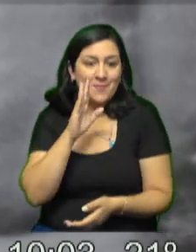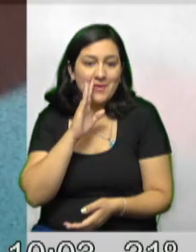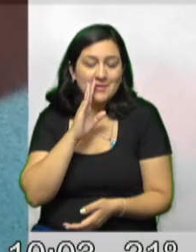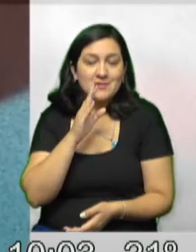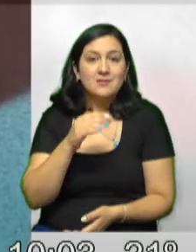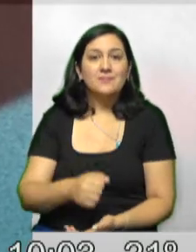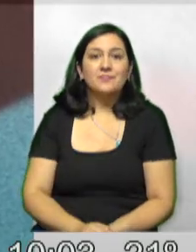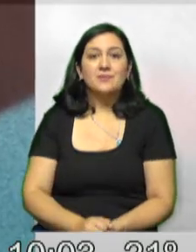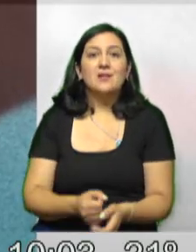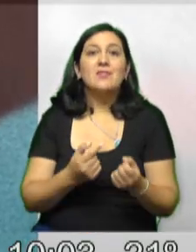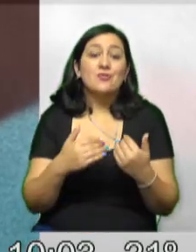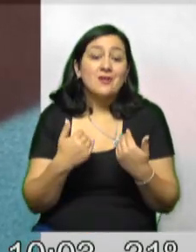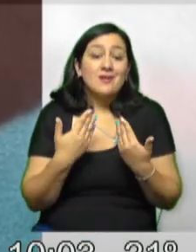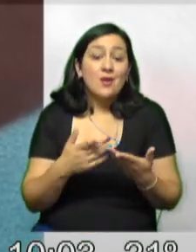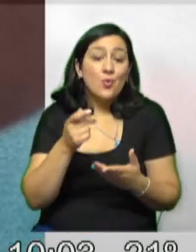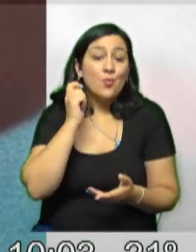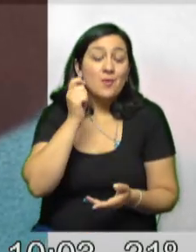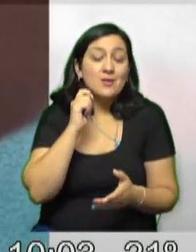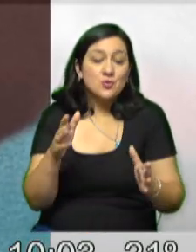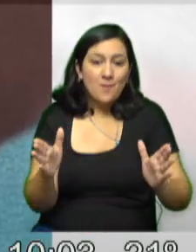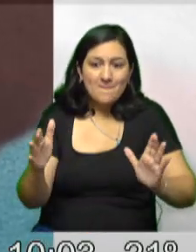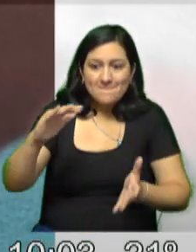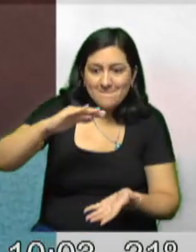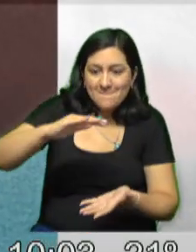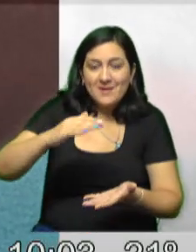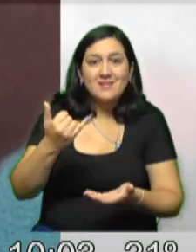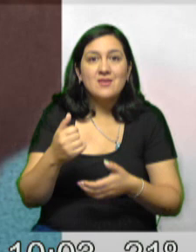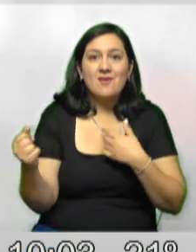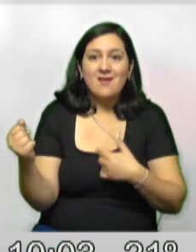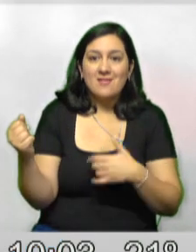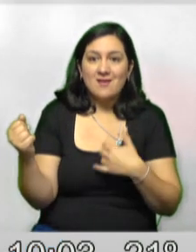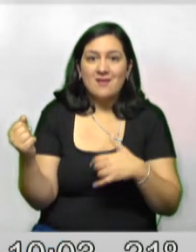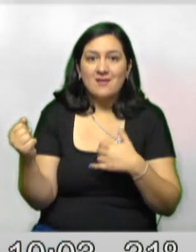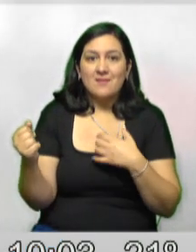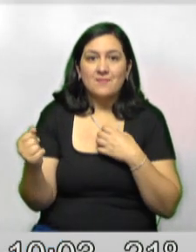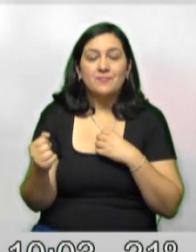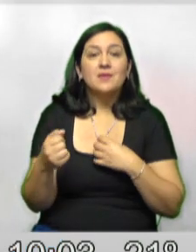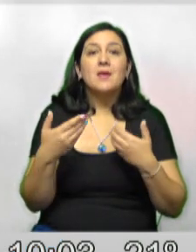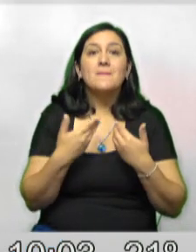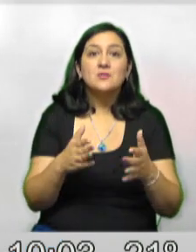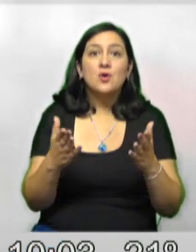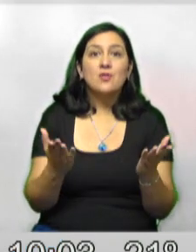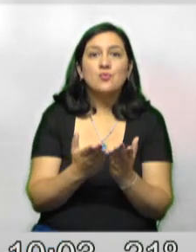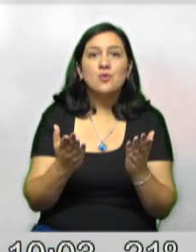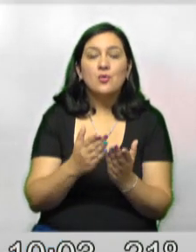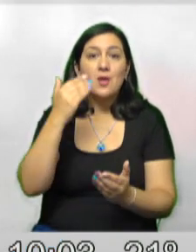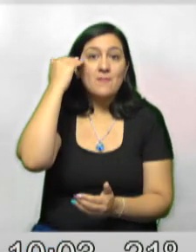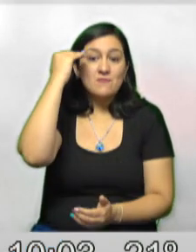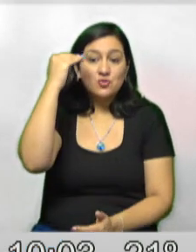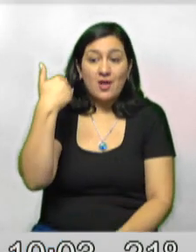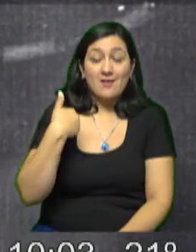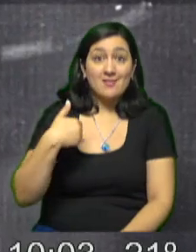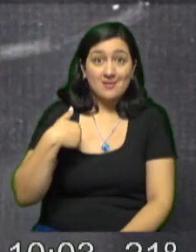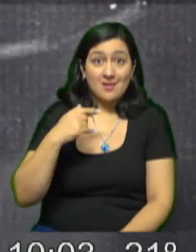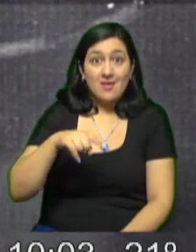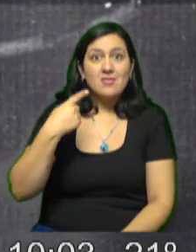Nora le dieron de regalo de cumpleaños un paquete enorme que contenía una guitarra. Empezó sus estudios con una profesora argentina y